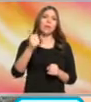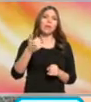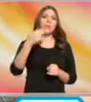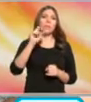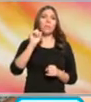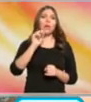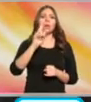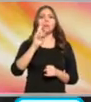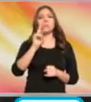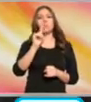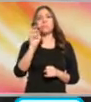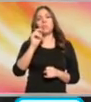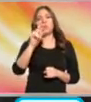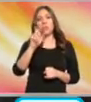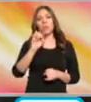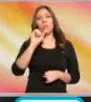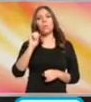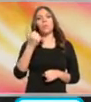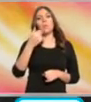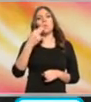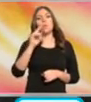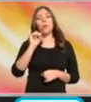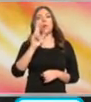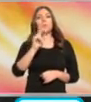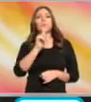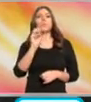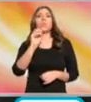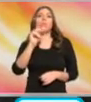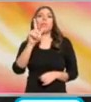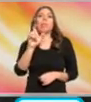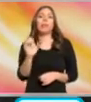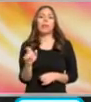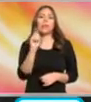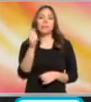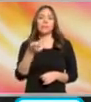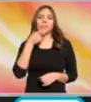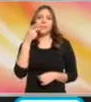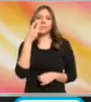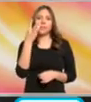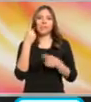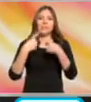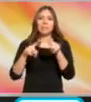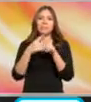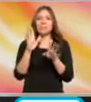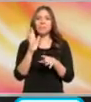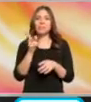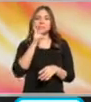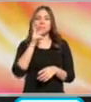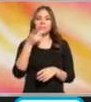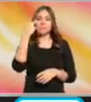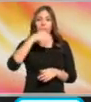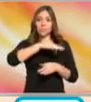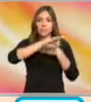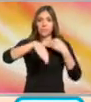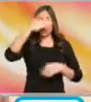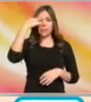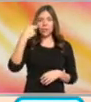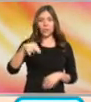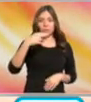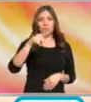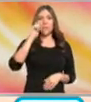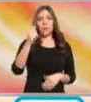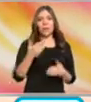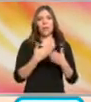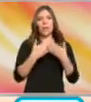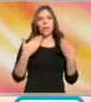Huazoncle. Ah, mira. También he oído que... Huauzontle. Pero ya Bueno, usted sabe en casa muchos. de qué le estamos hablando. Todos estos nombres muy buenos, pero mejor